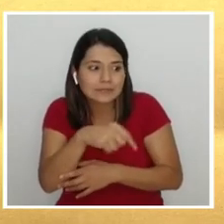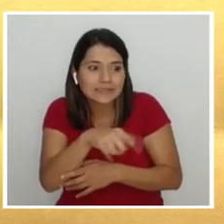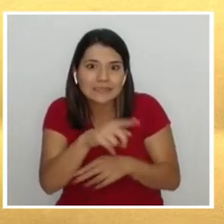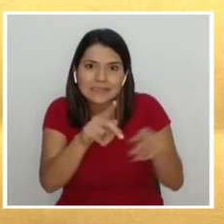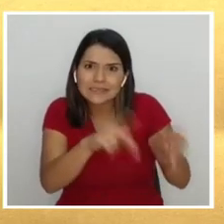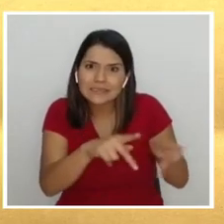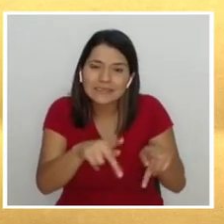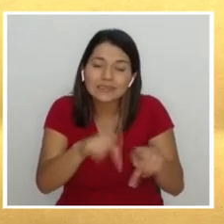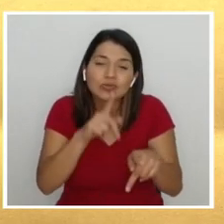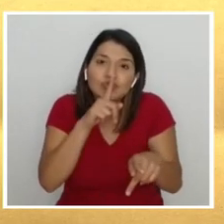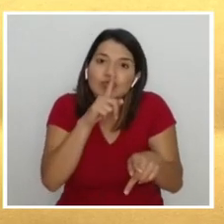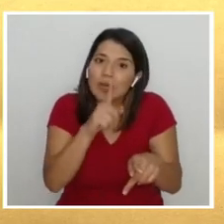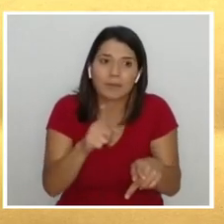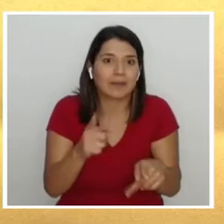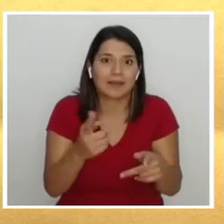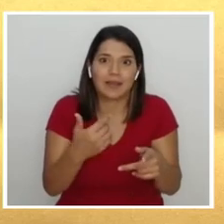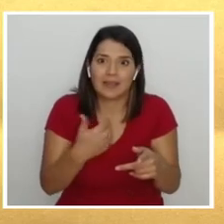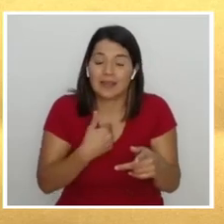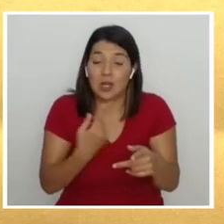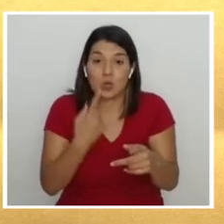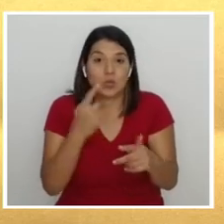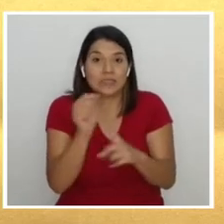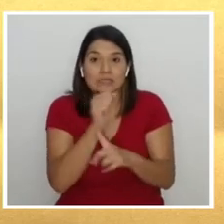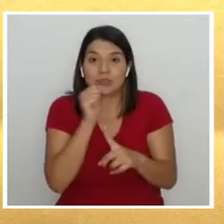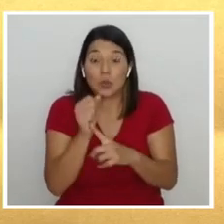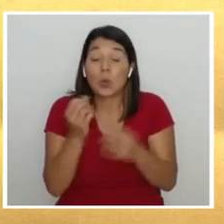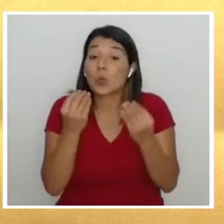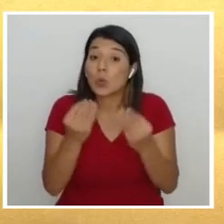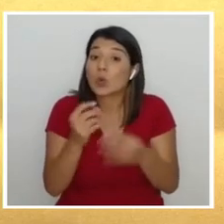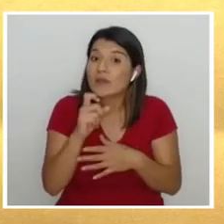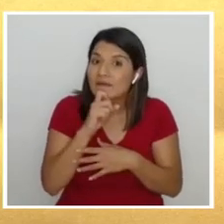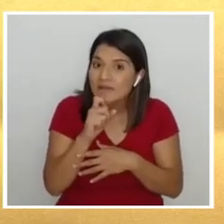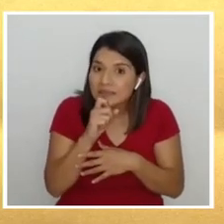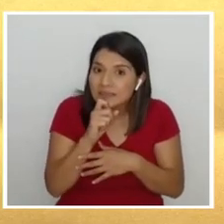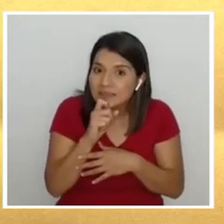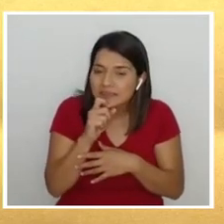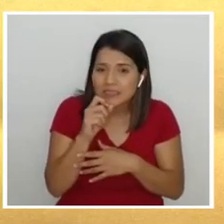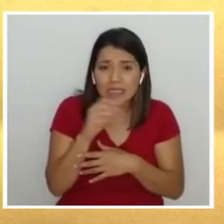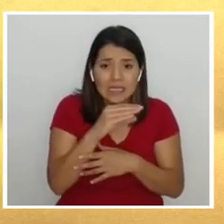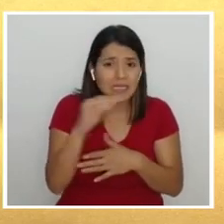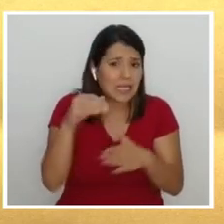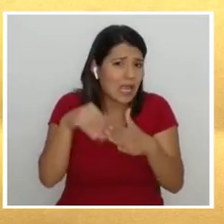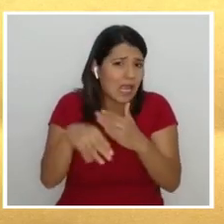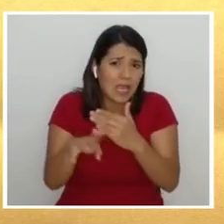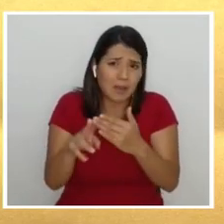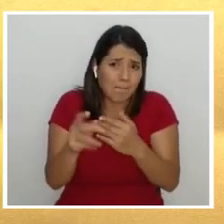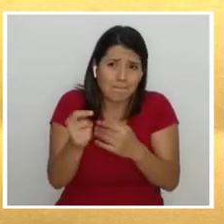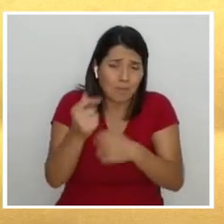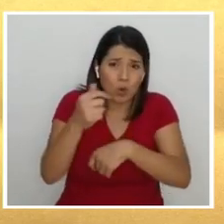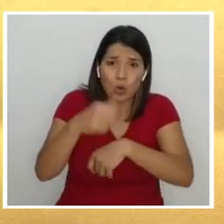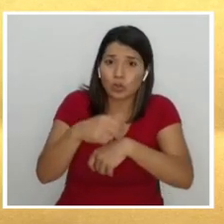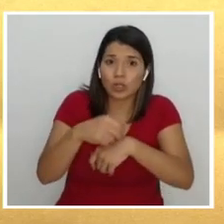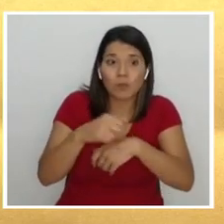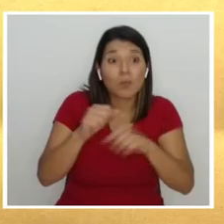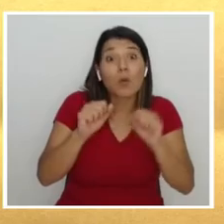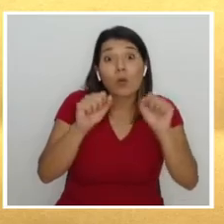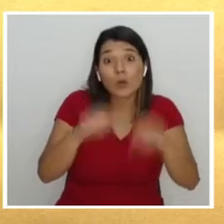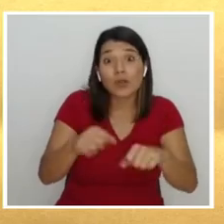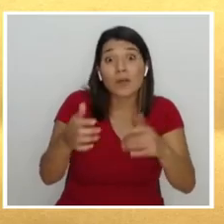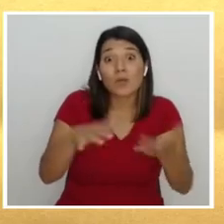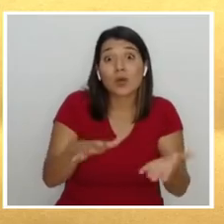situación muy difícil, donde en cuestión de minutos podíamos tener más pérdidas de vidas